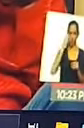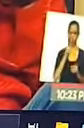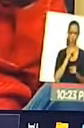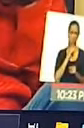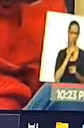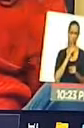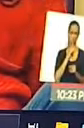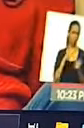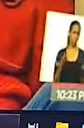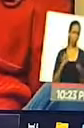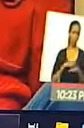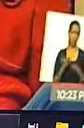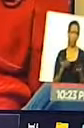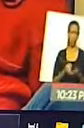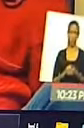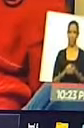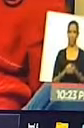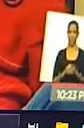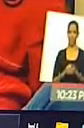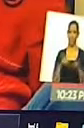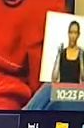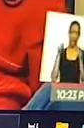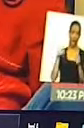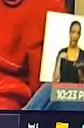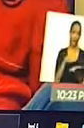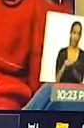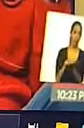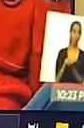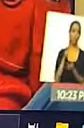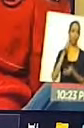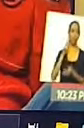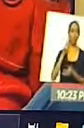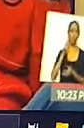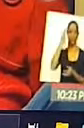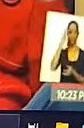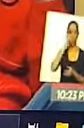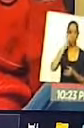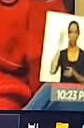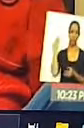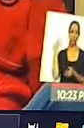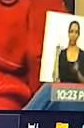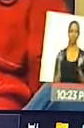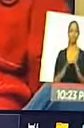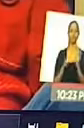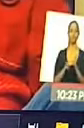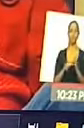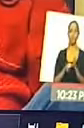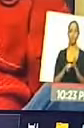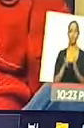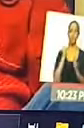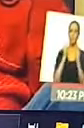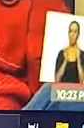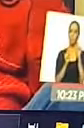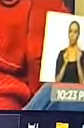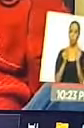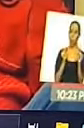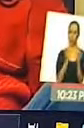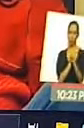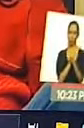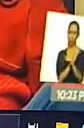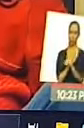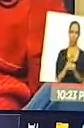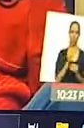esa incidencia que ocurrió el 23 de febrero del año pasado, donde ahí está un poco descajado porque dice que no, que